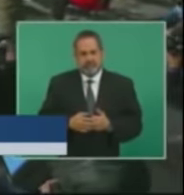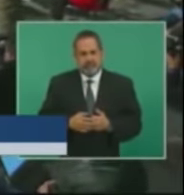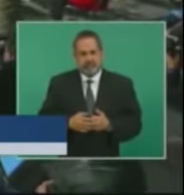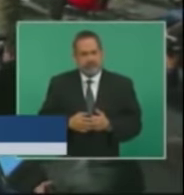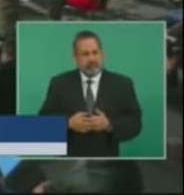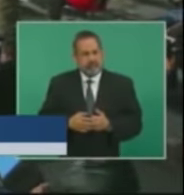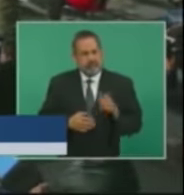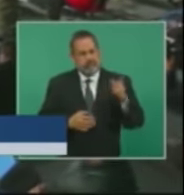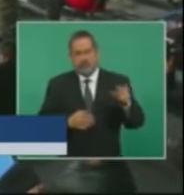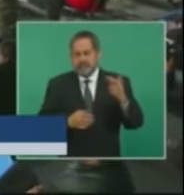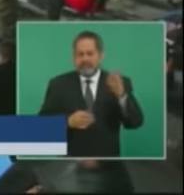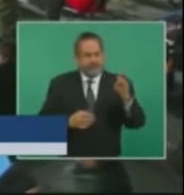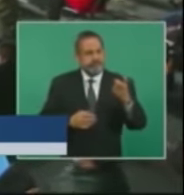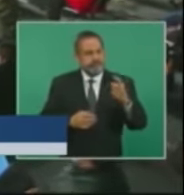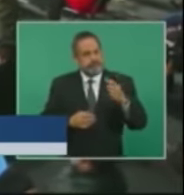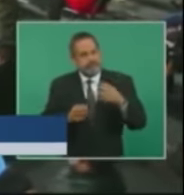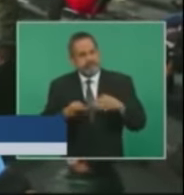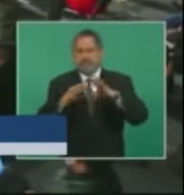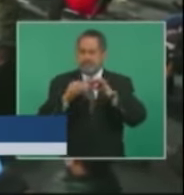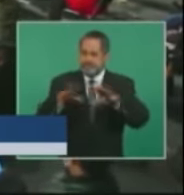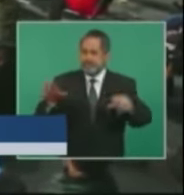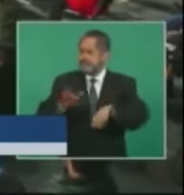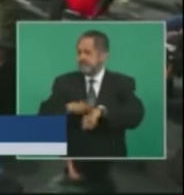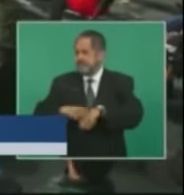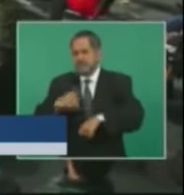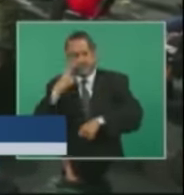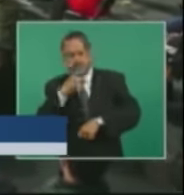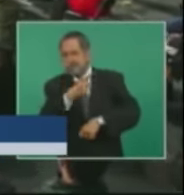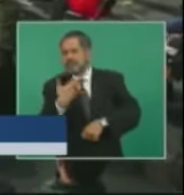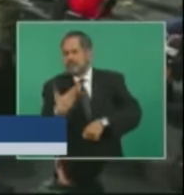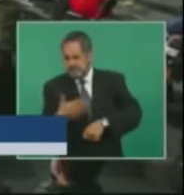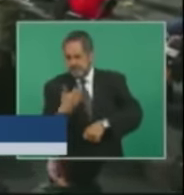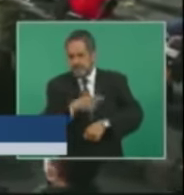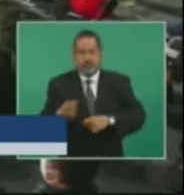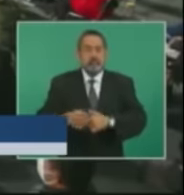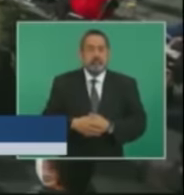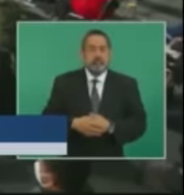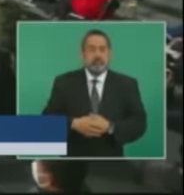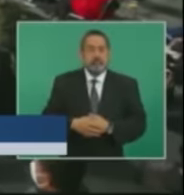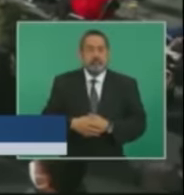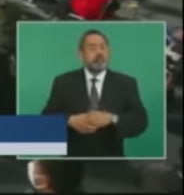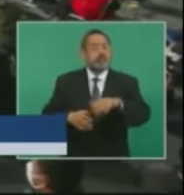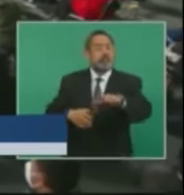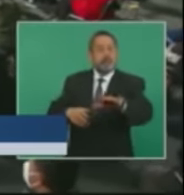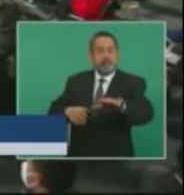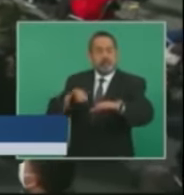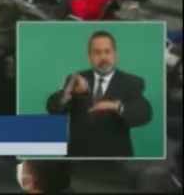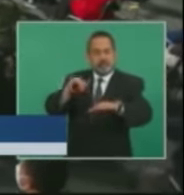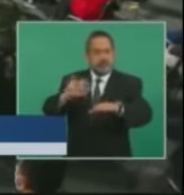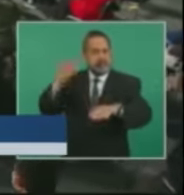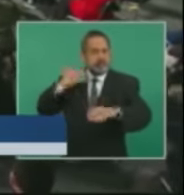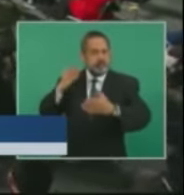tenemos todos en la Constitución. Y por otro lado, al obviar todos los procesos de licitación, pues francamente está afectando la hacienda